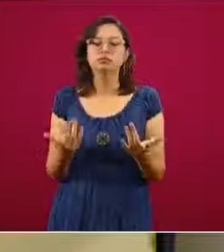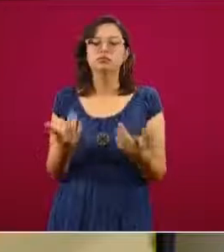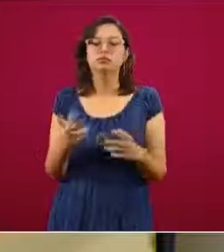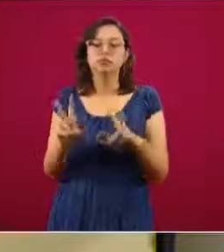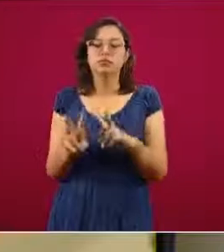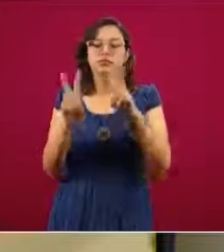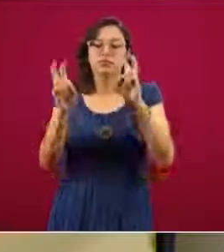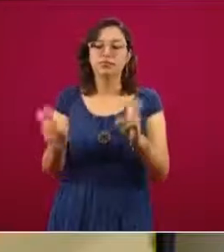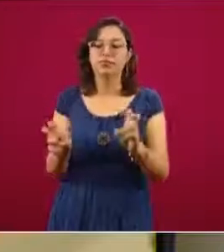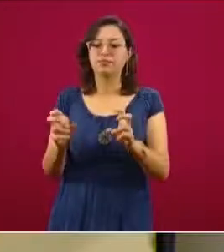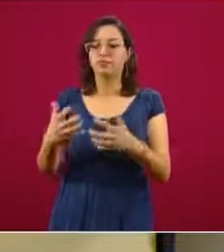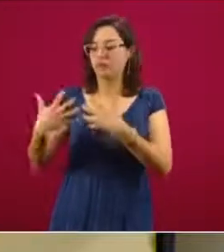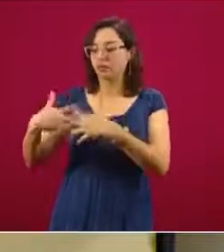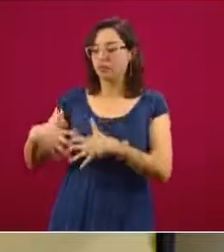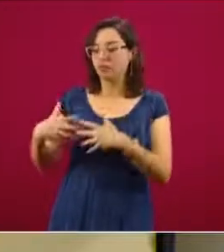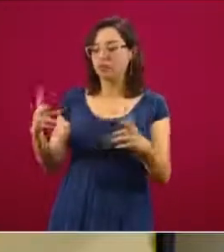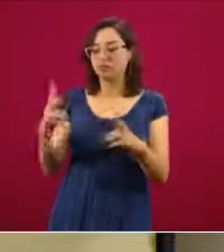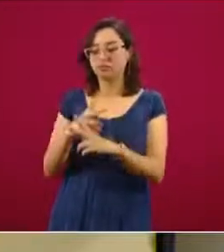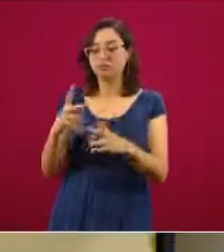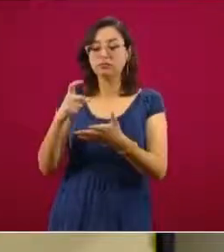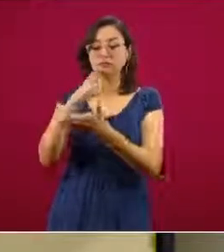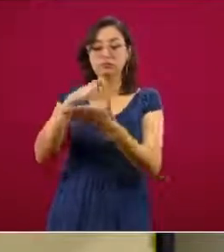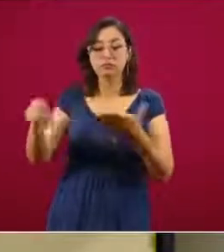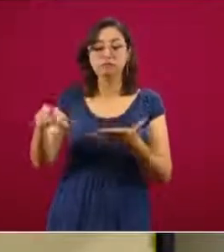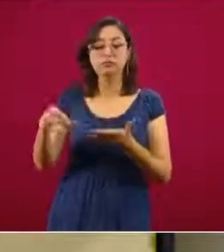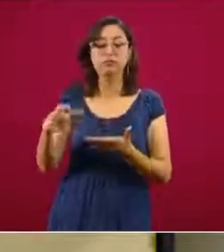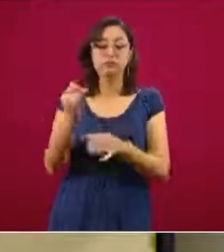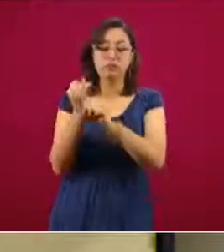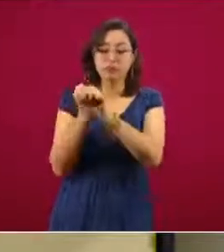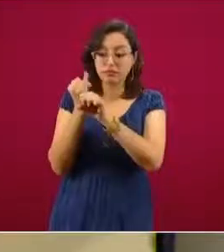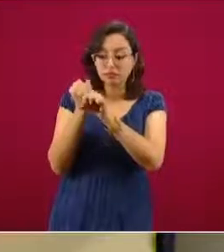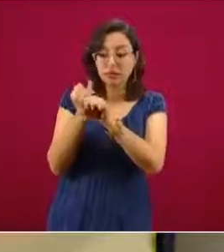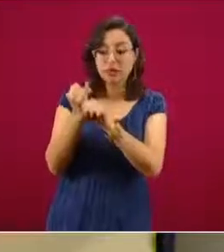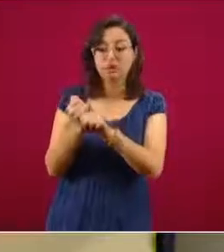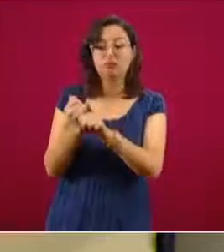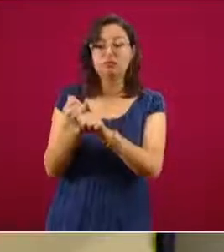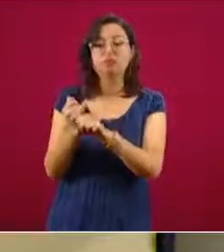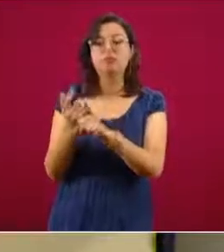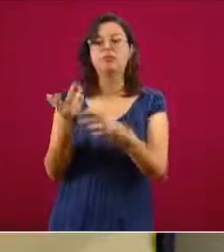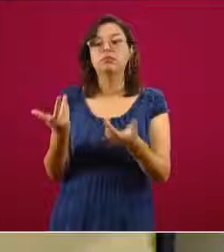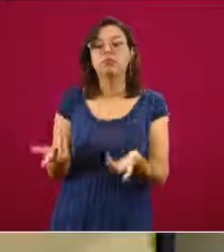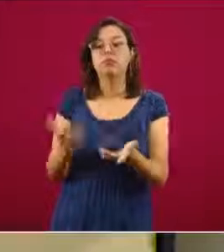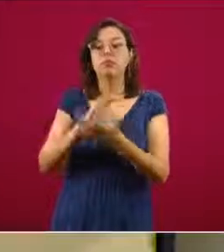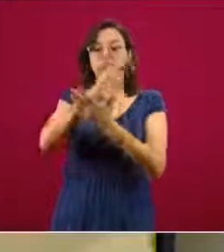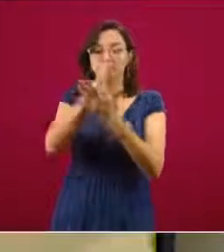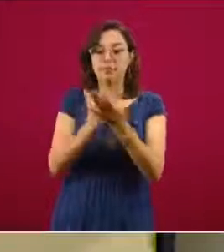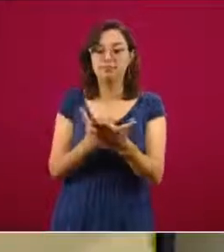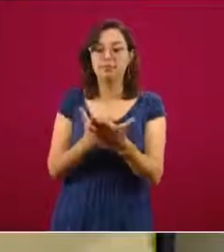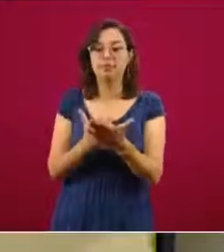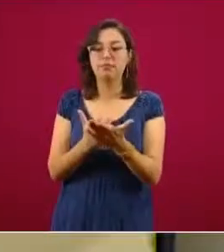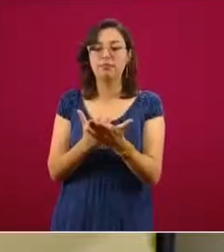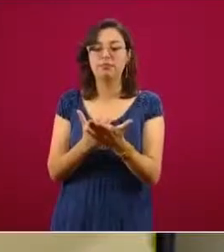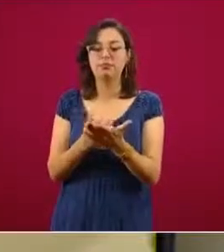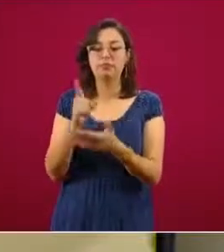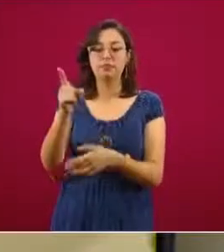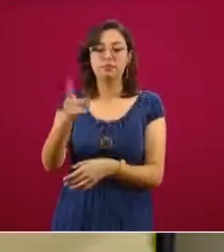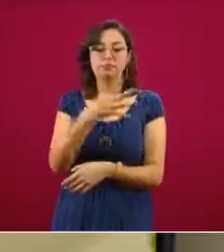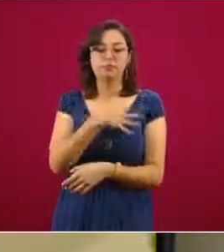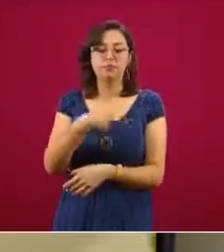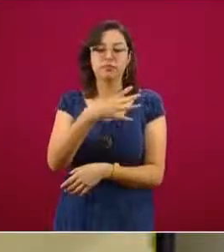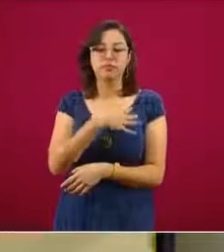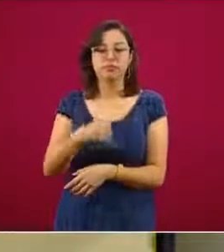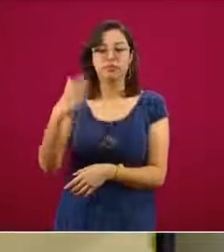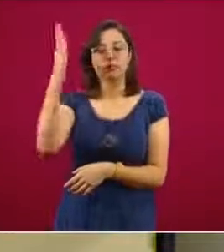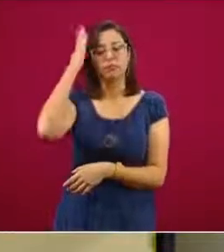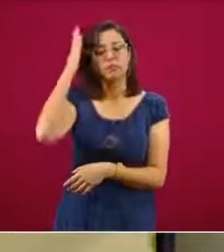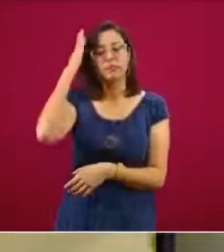la adquisición de los ventiladores. Se hizo pública esta investigación de que se hace un contrato con el hijo del